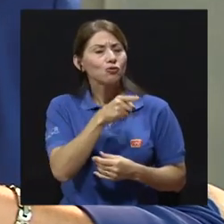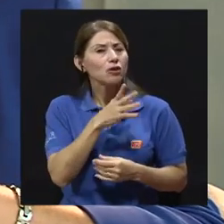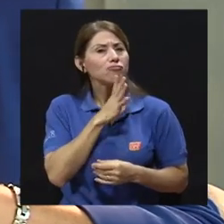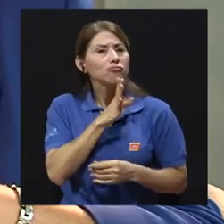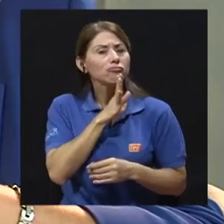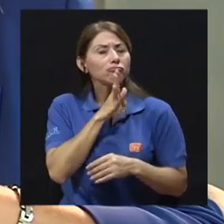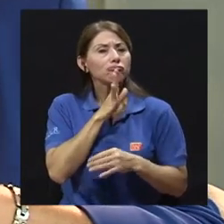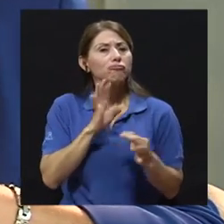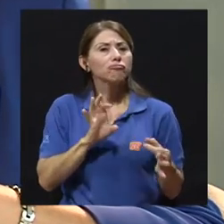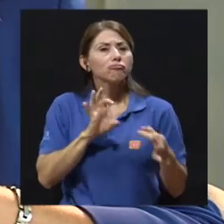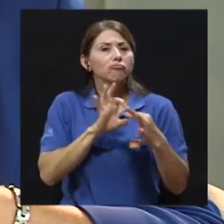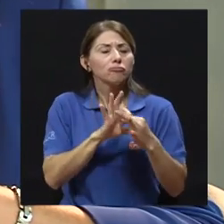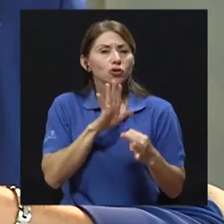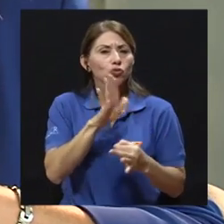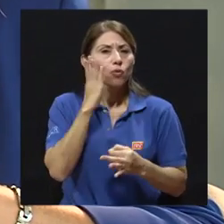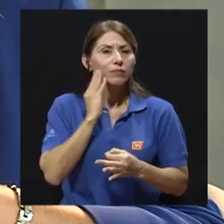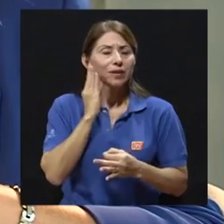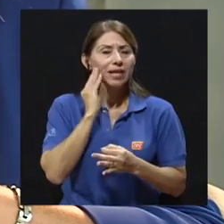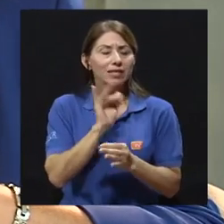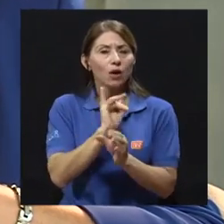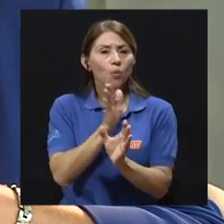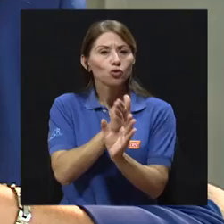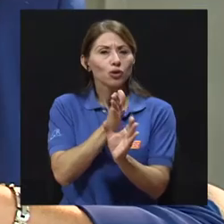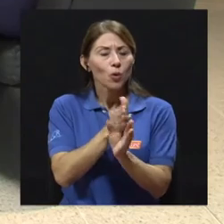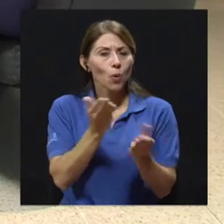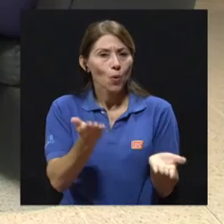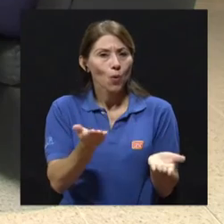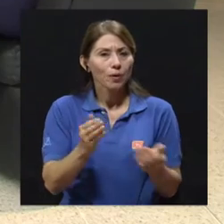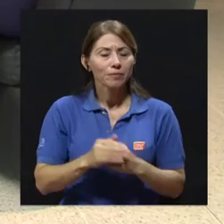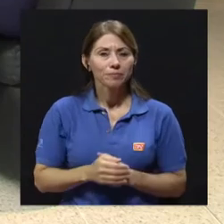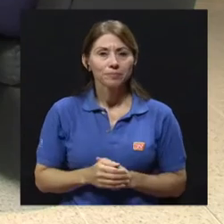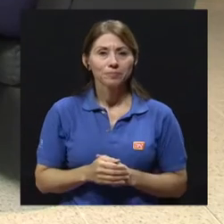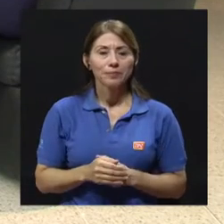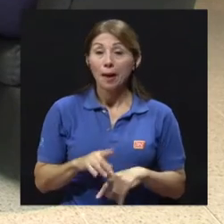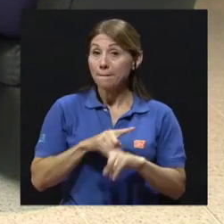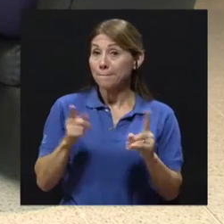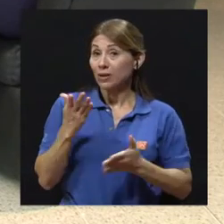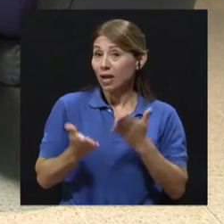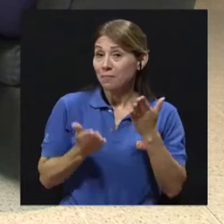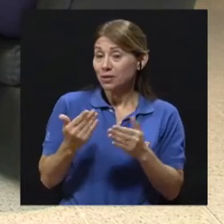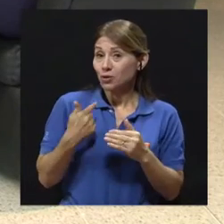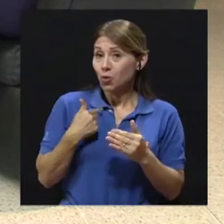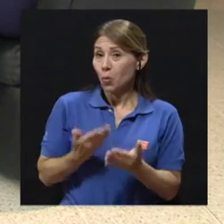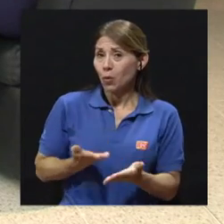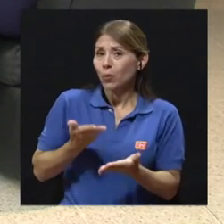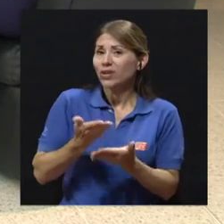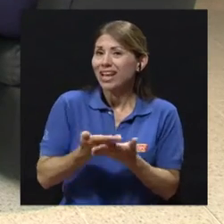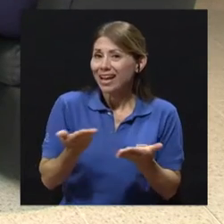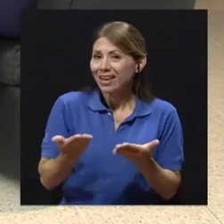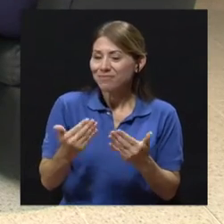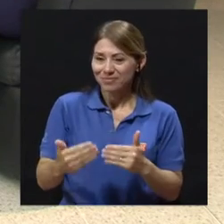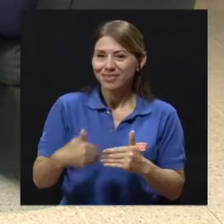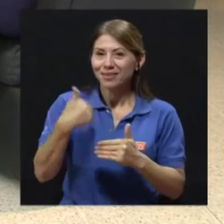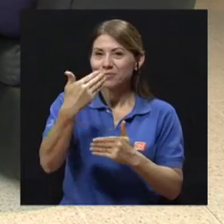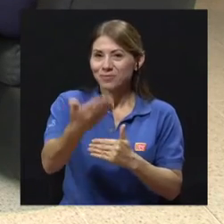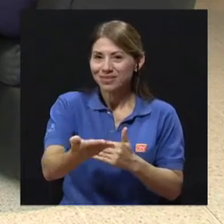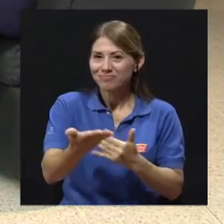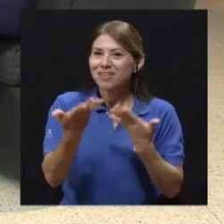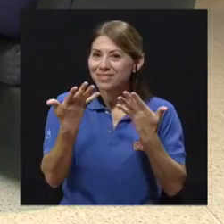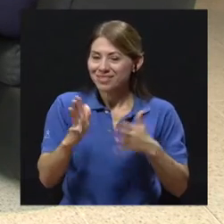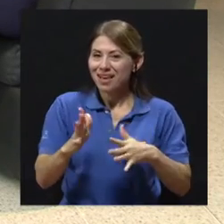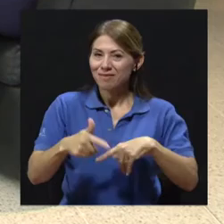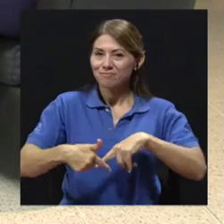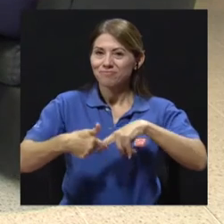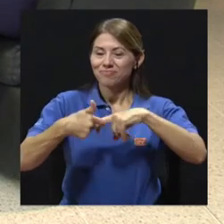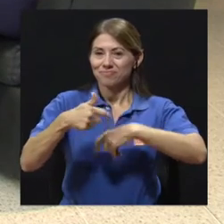su perspectiva y su experiencia también como psicóloga clínica. Sí. Pero tal vez yo les propondría poderlo abordar en el siguiente bloque porque ya nos